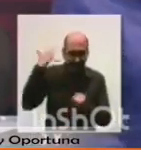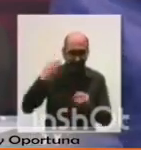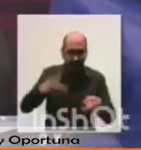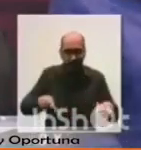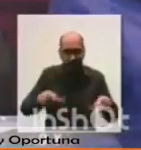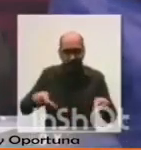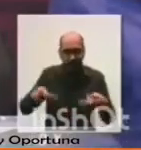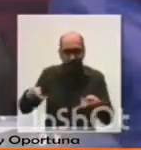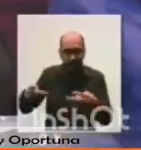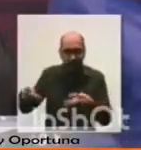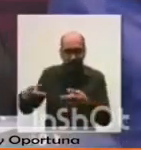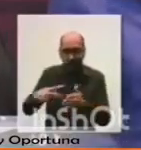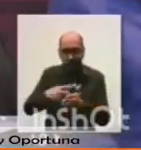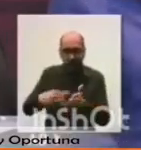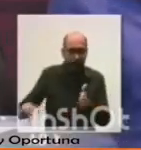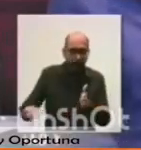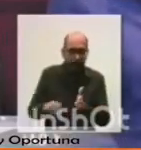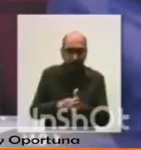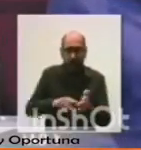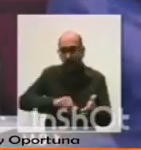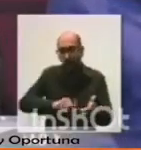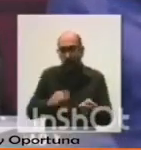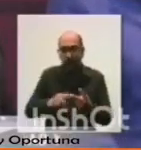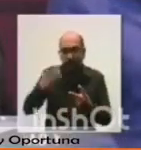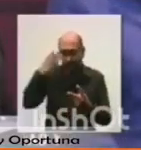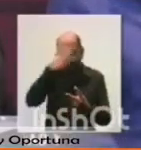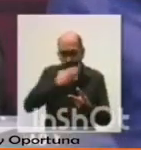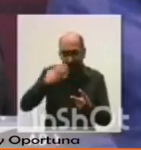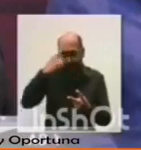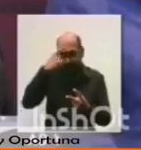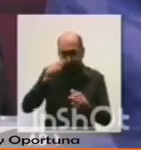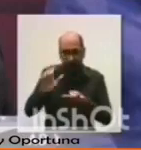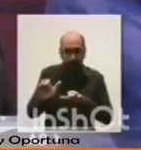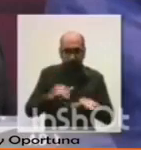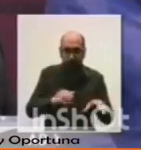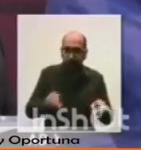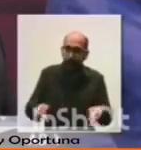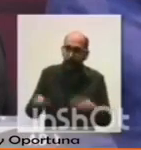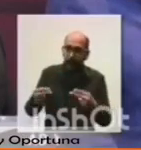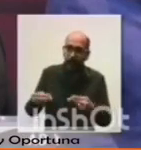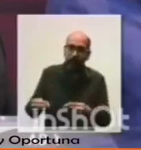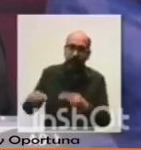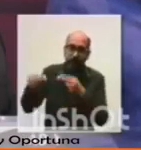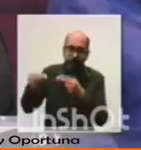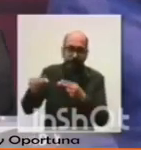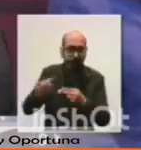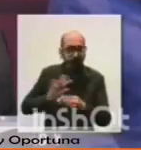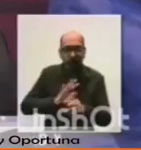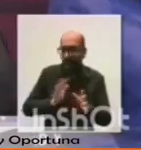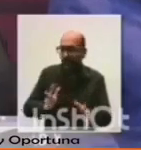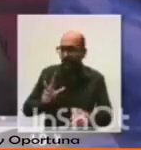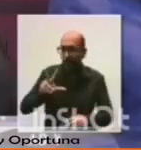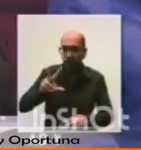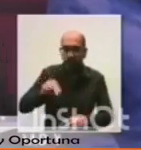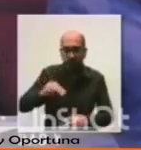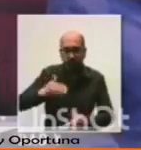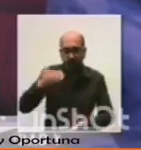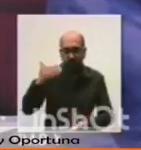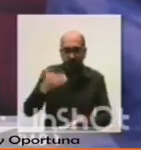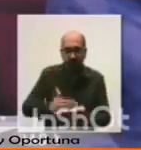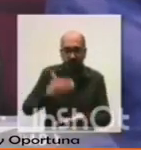acabó la venta del examen de ingreso normal, hoy se acabó